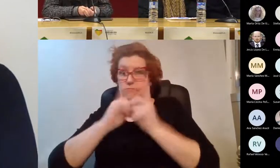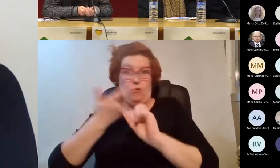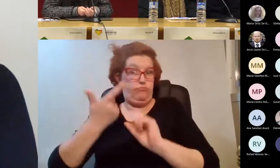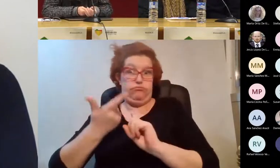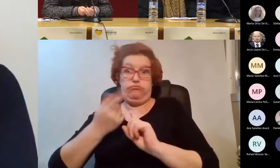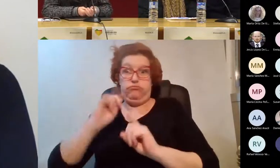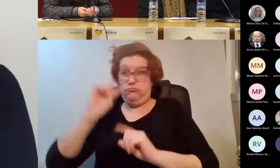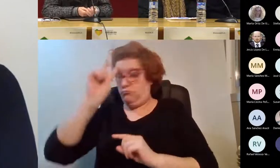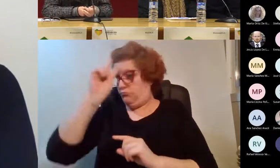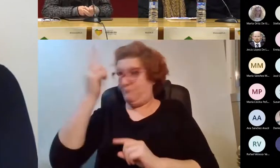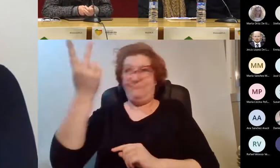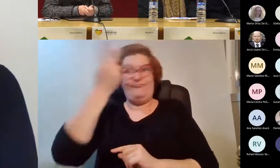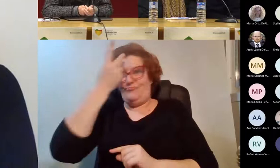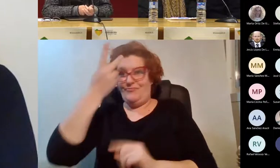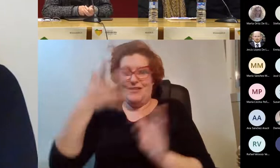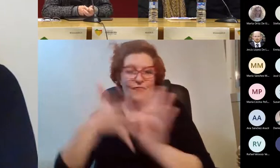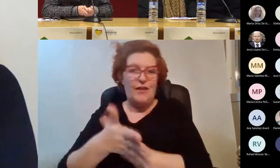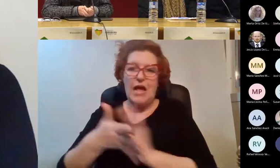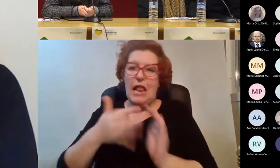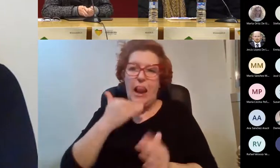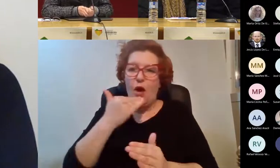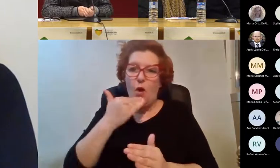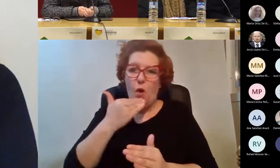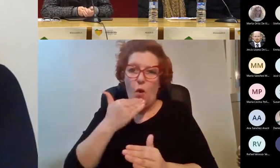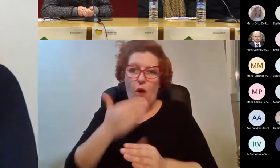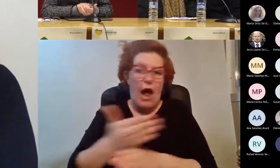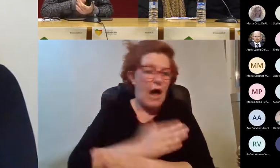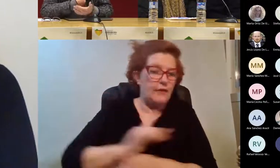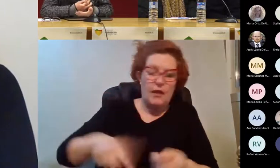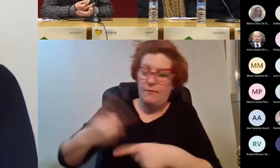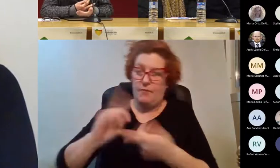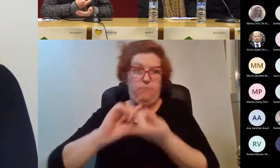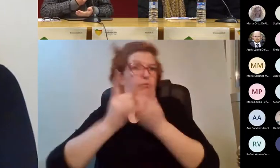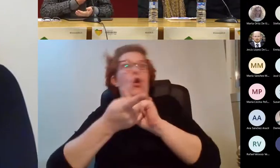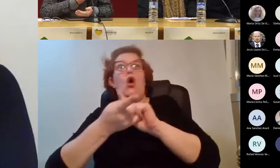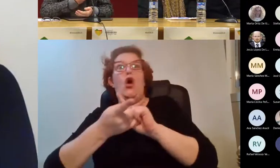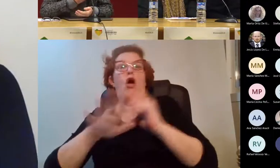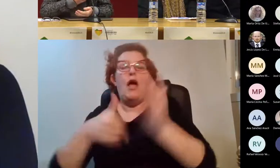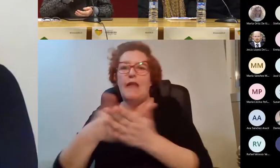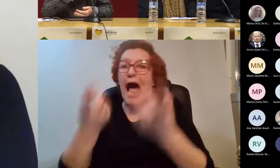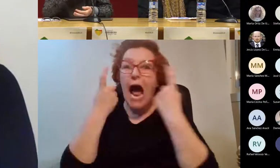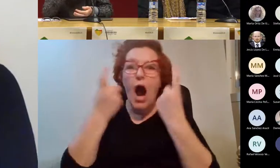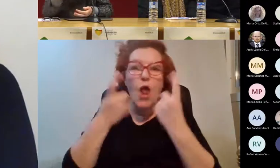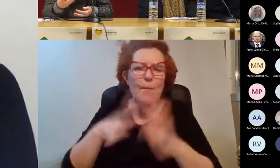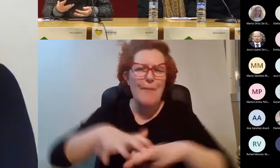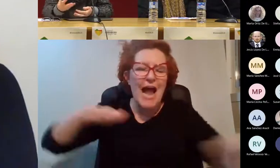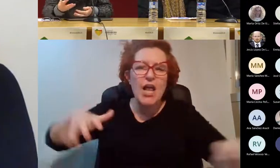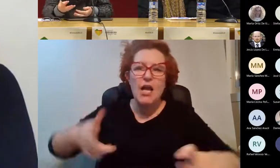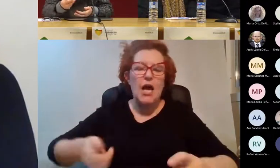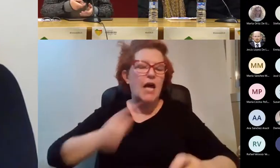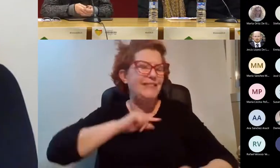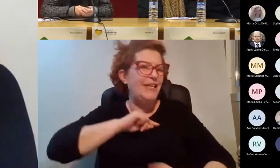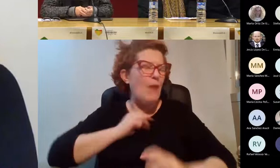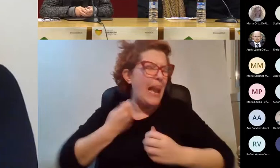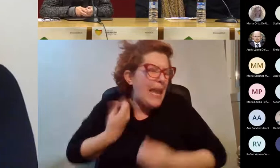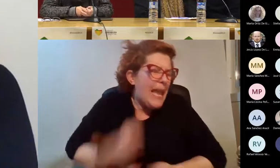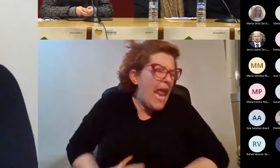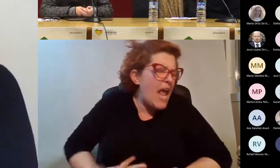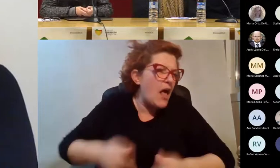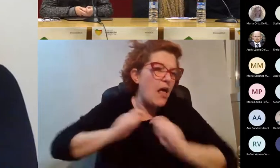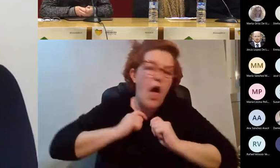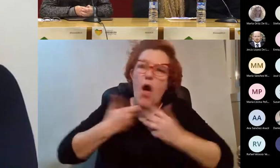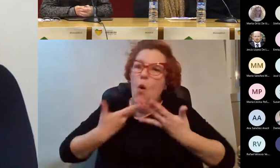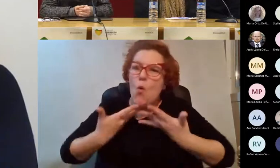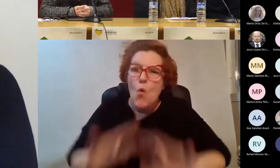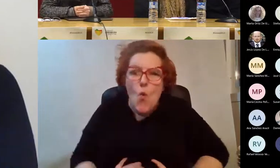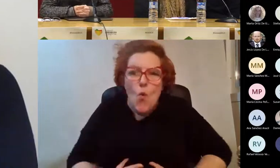Y para ellos yo creo que es un antes y un después. De hecho, todos vienen con una sensación de enriquecimiento